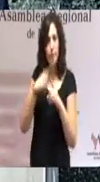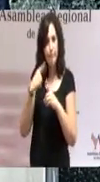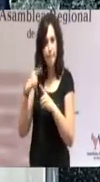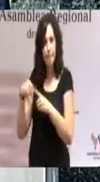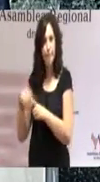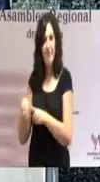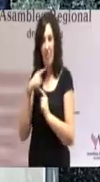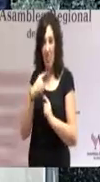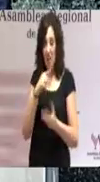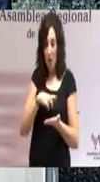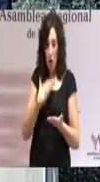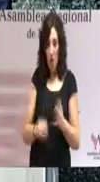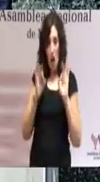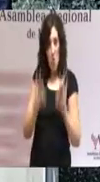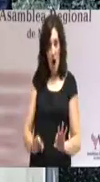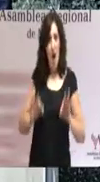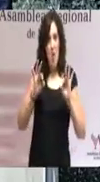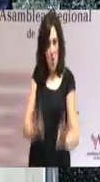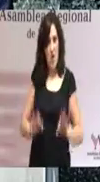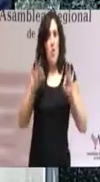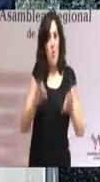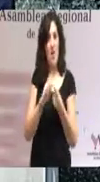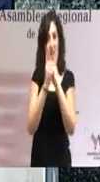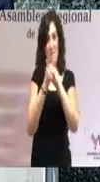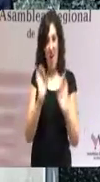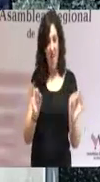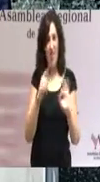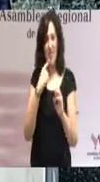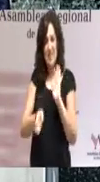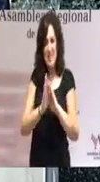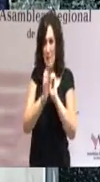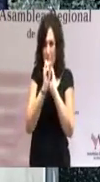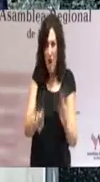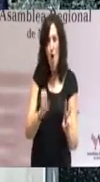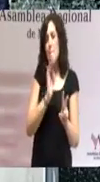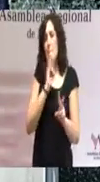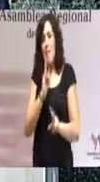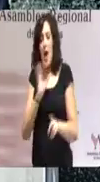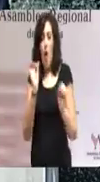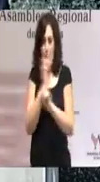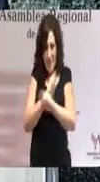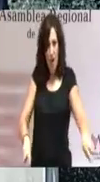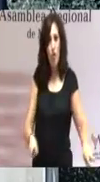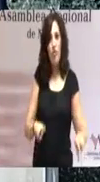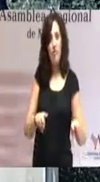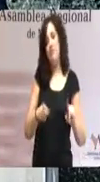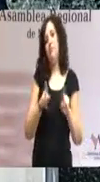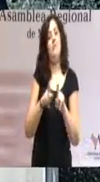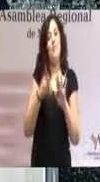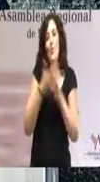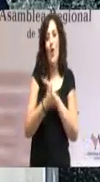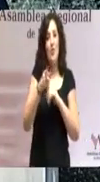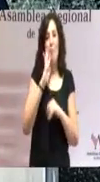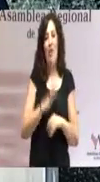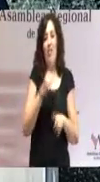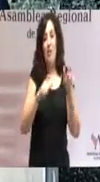decir que nada ha cambiado y que esta región sigue tan mal o incluso peor Es perder credibilidad, señor Tobar.